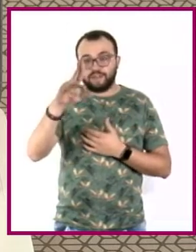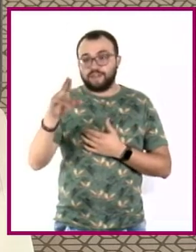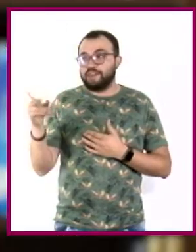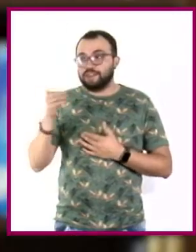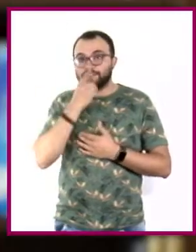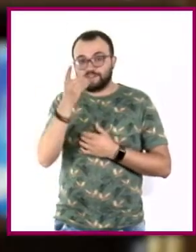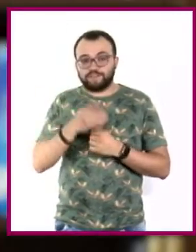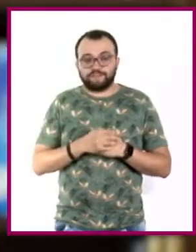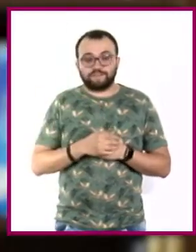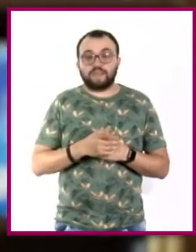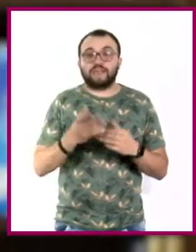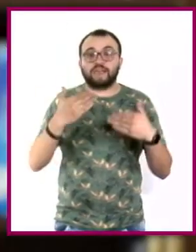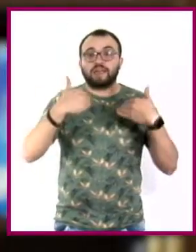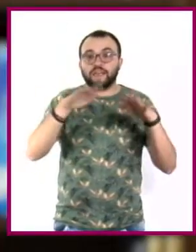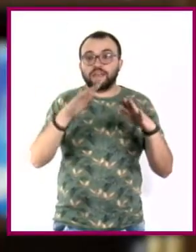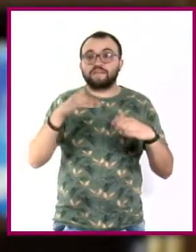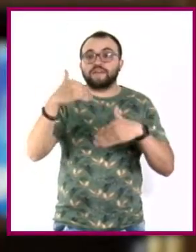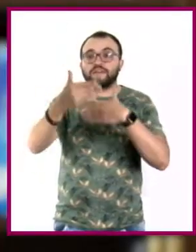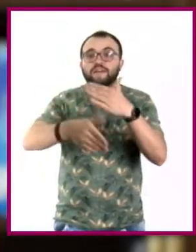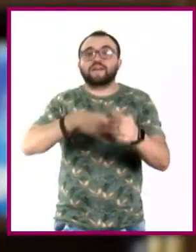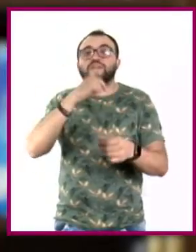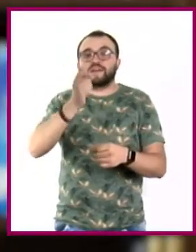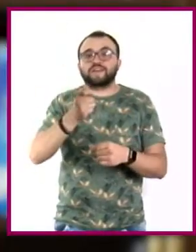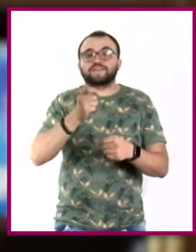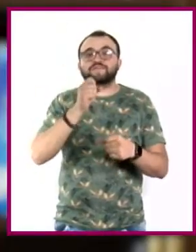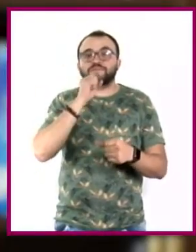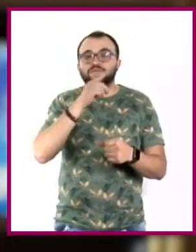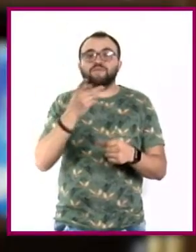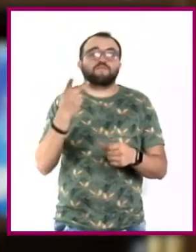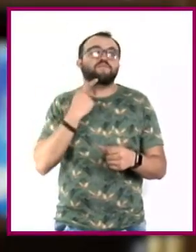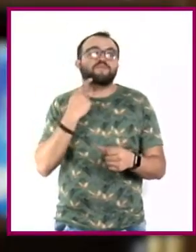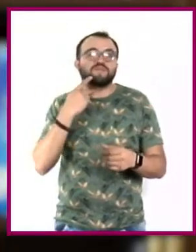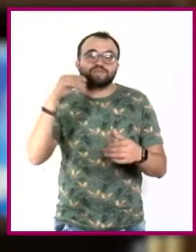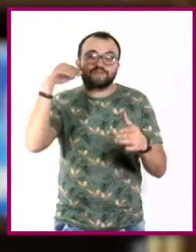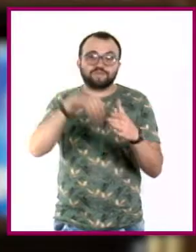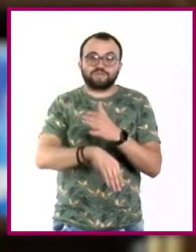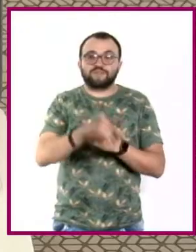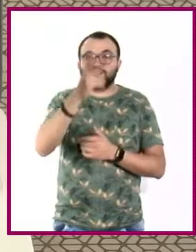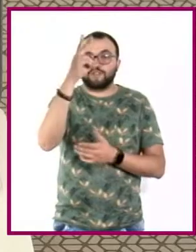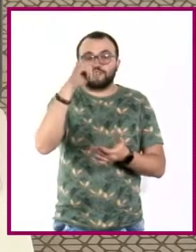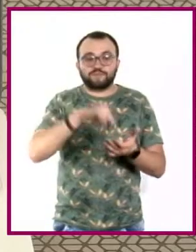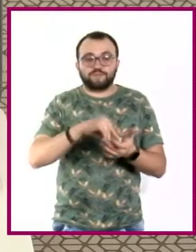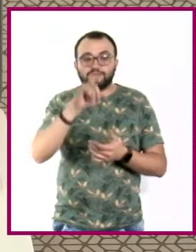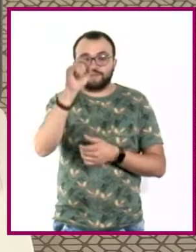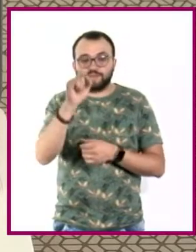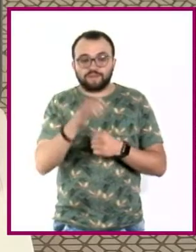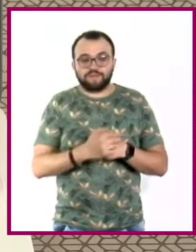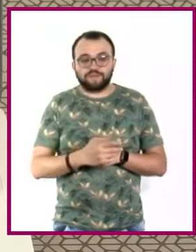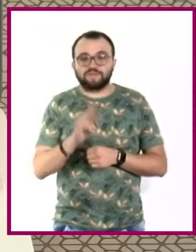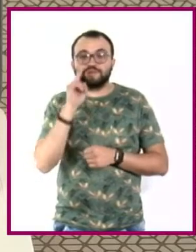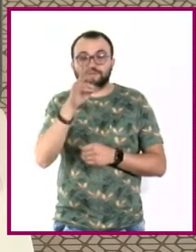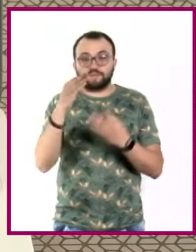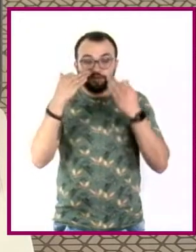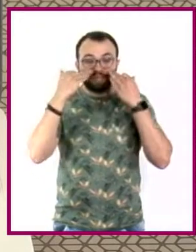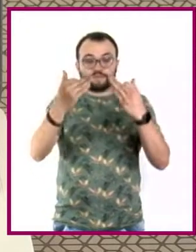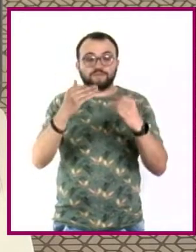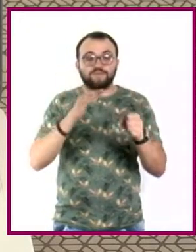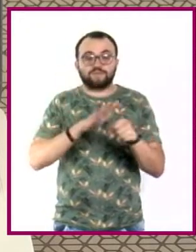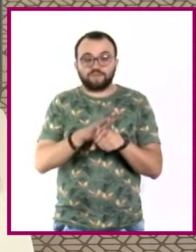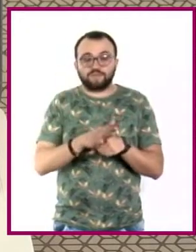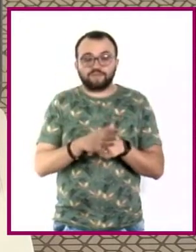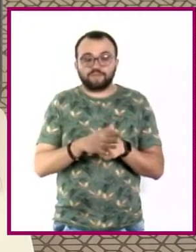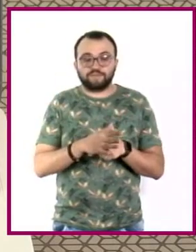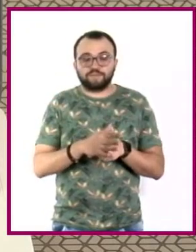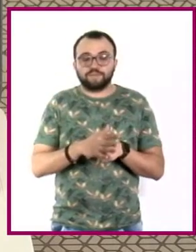dijo que iba a haber un periodo de inestabilidad política en el 2020 que se iba a ver reflejado